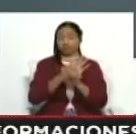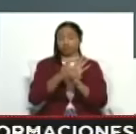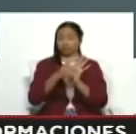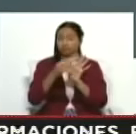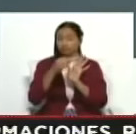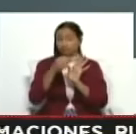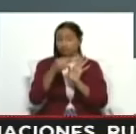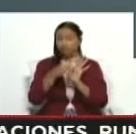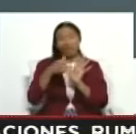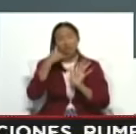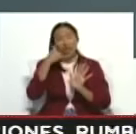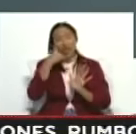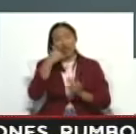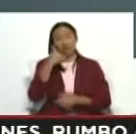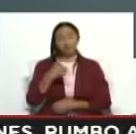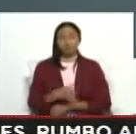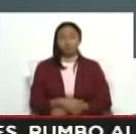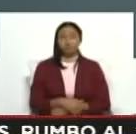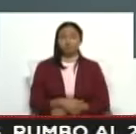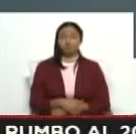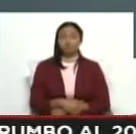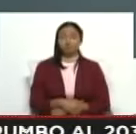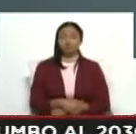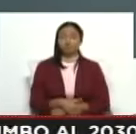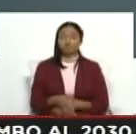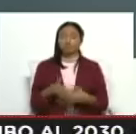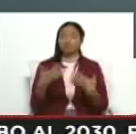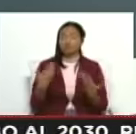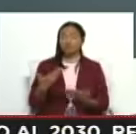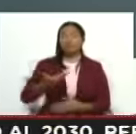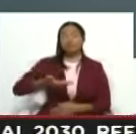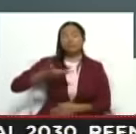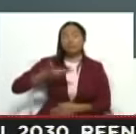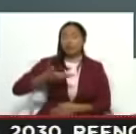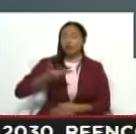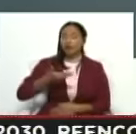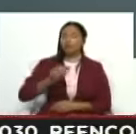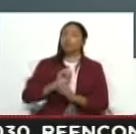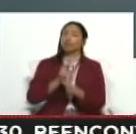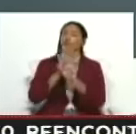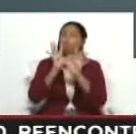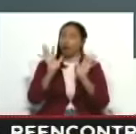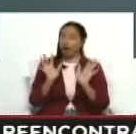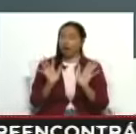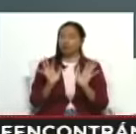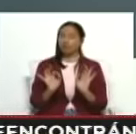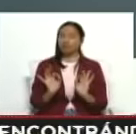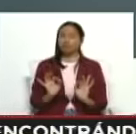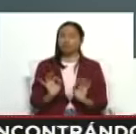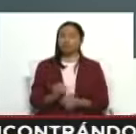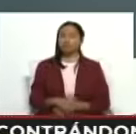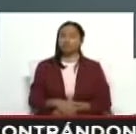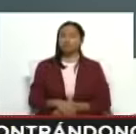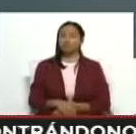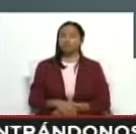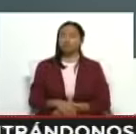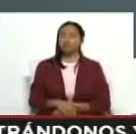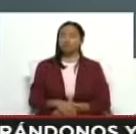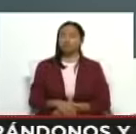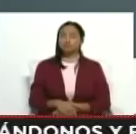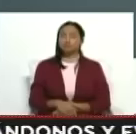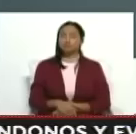dicho esto, es bien importante destacar como colofón de este